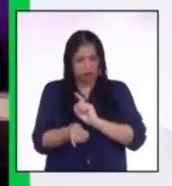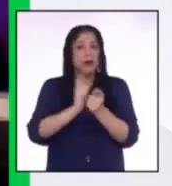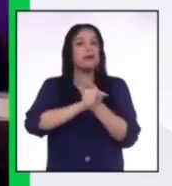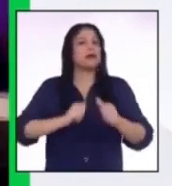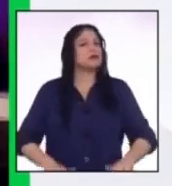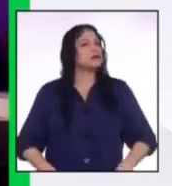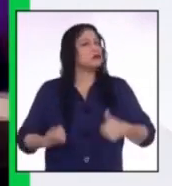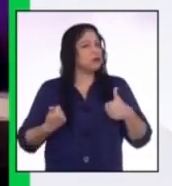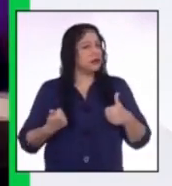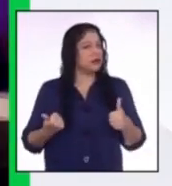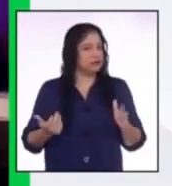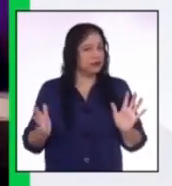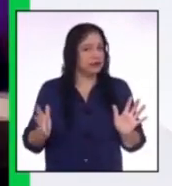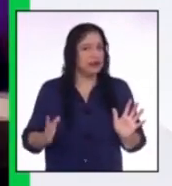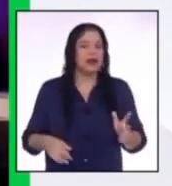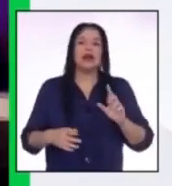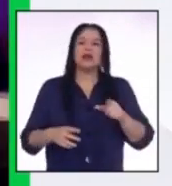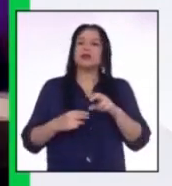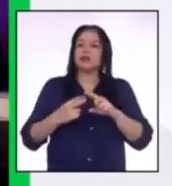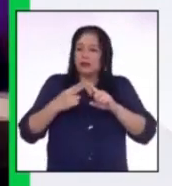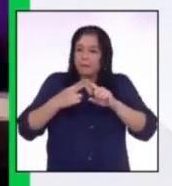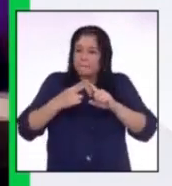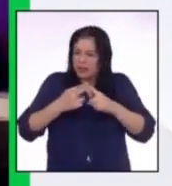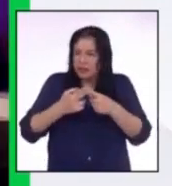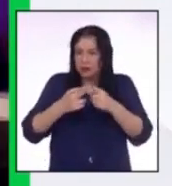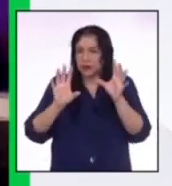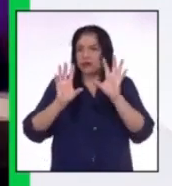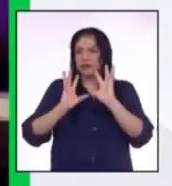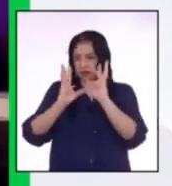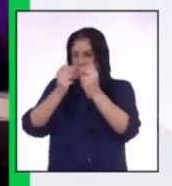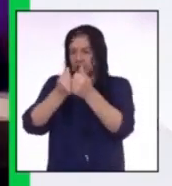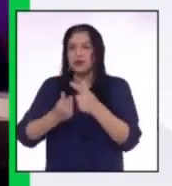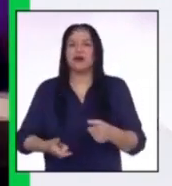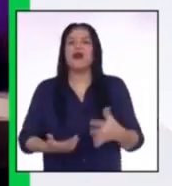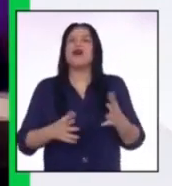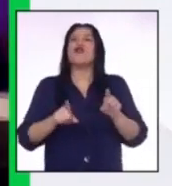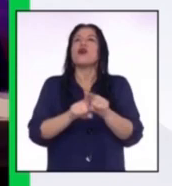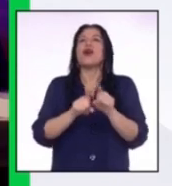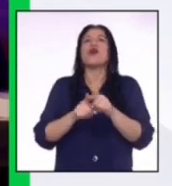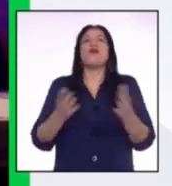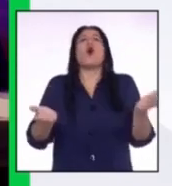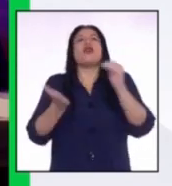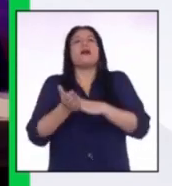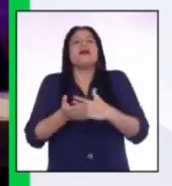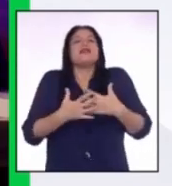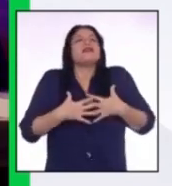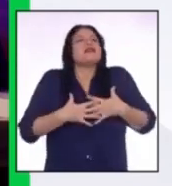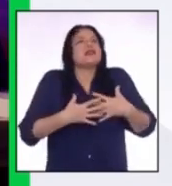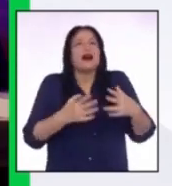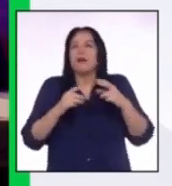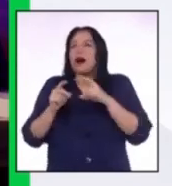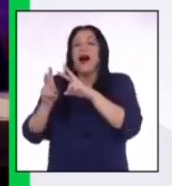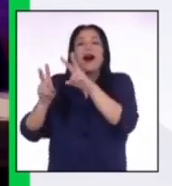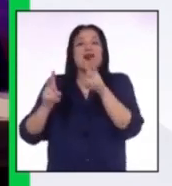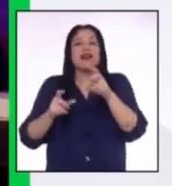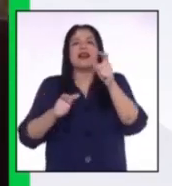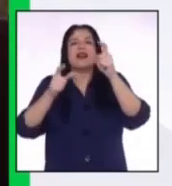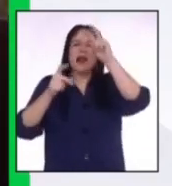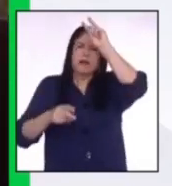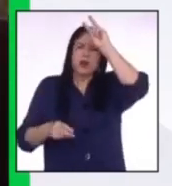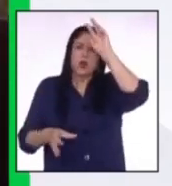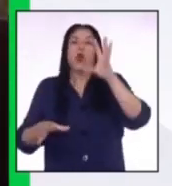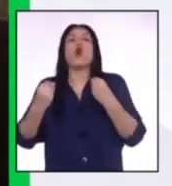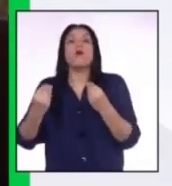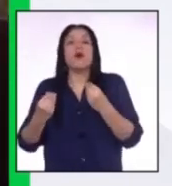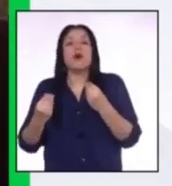vida el inicio consagramos fue bastante mágico el primer año fue como enamorarnos la vuelta del perú pero a través de los ojos de personas que lo conservan